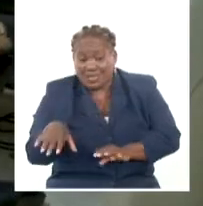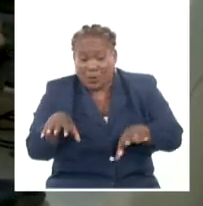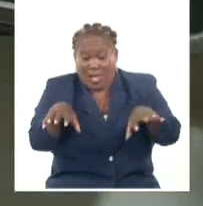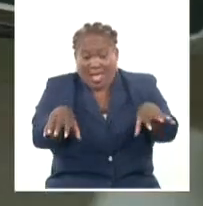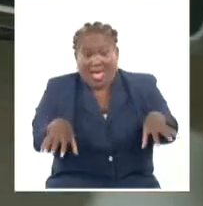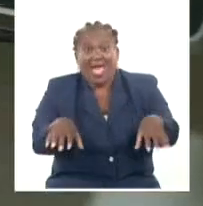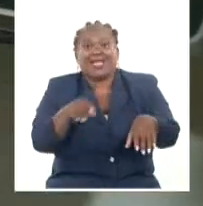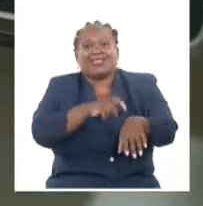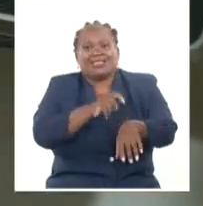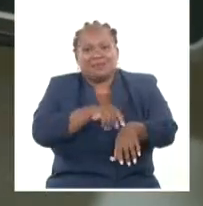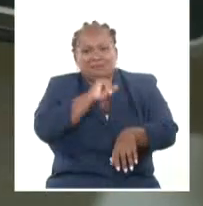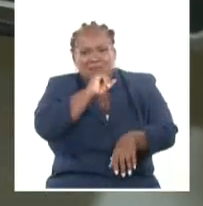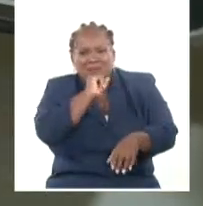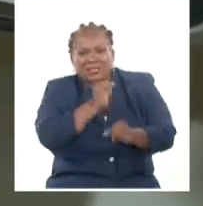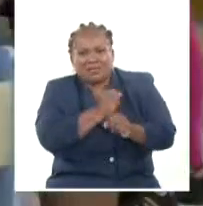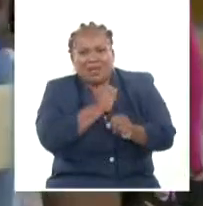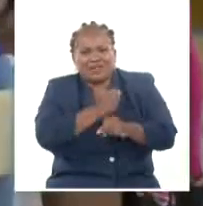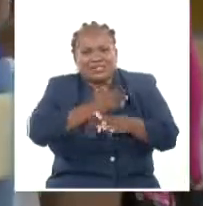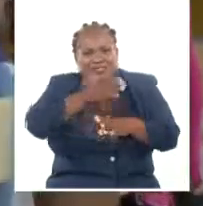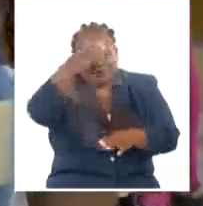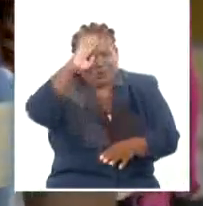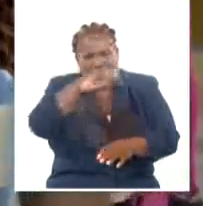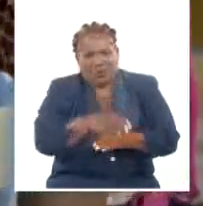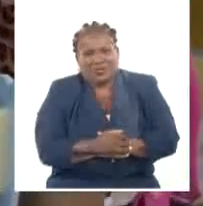madres trabajadoras en Santiago de Cuba.